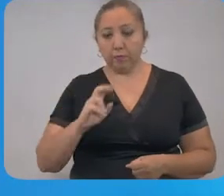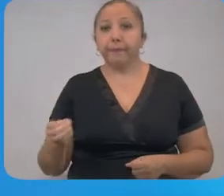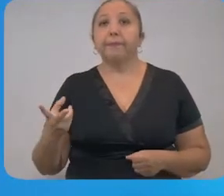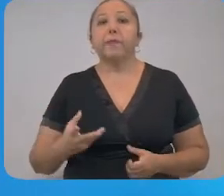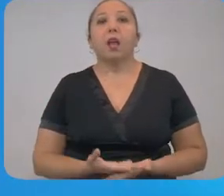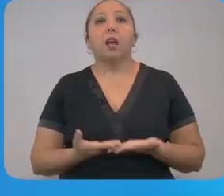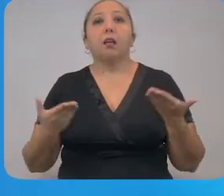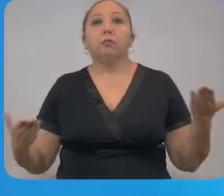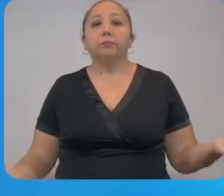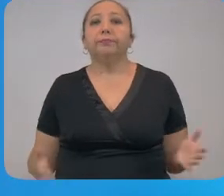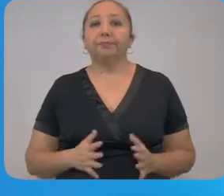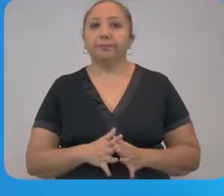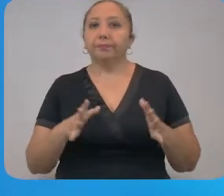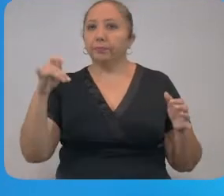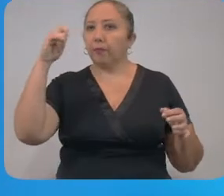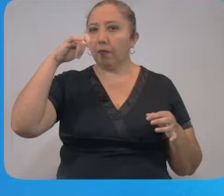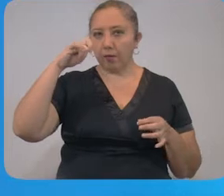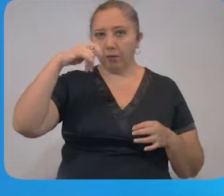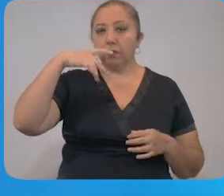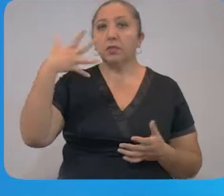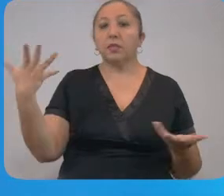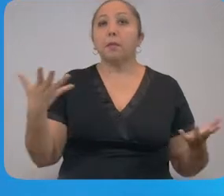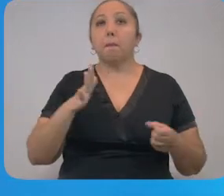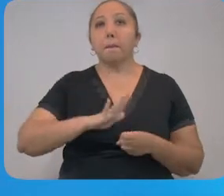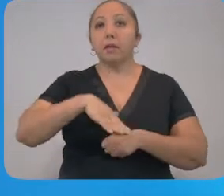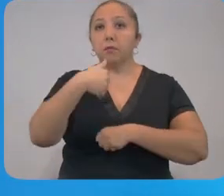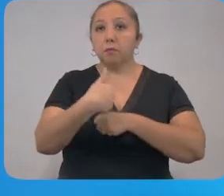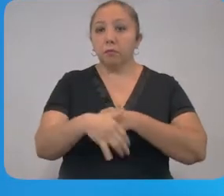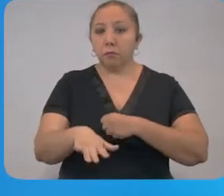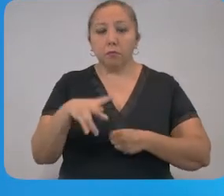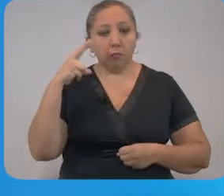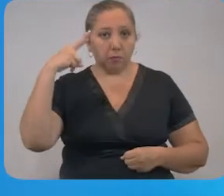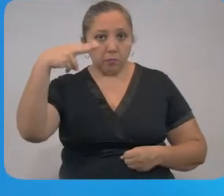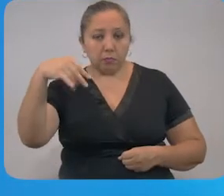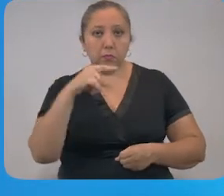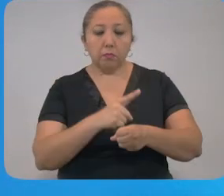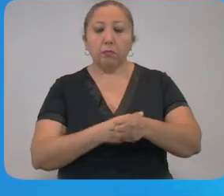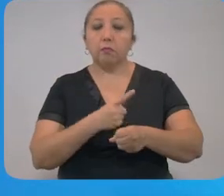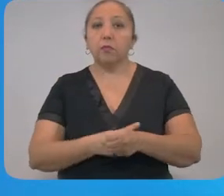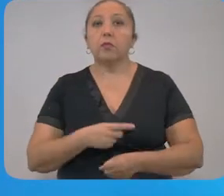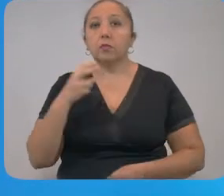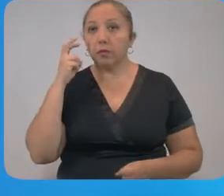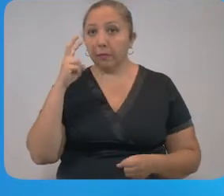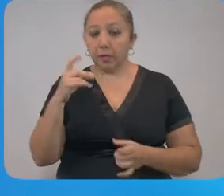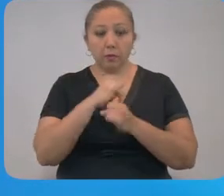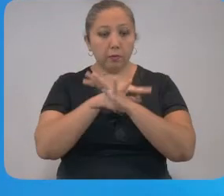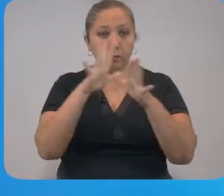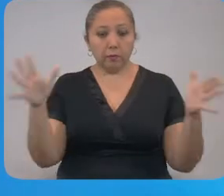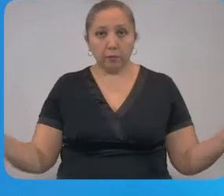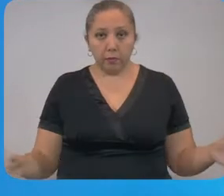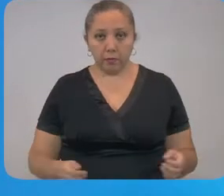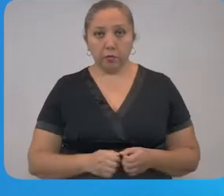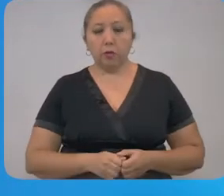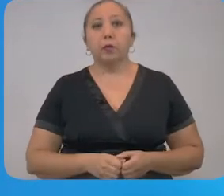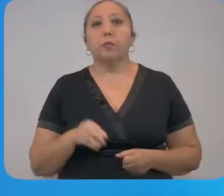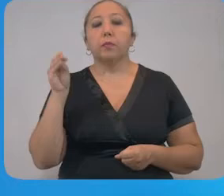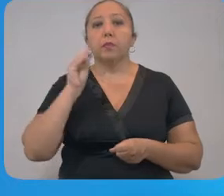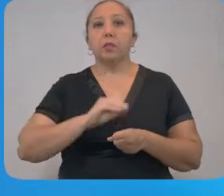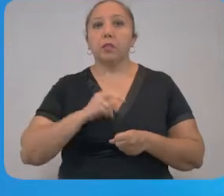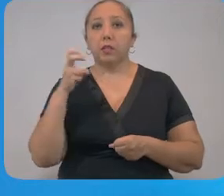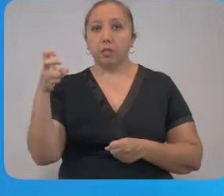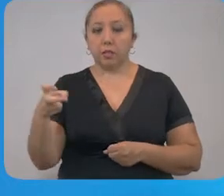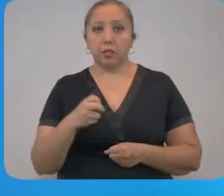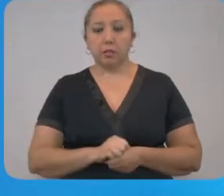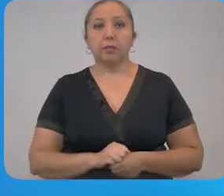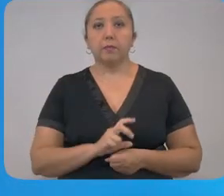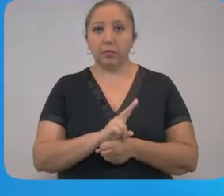Este aumento de número de pruebas implicará, por tanto, un mayor número de casos confirmados que se reflejará en los partes médicos durante la implementación de